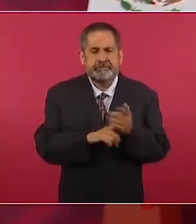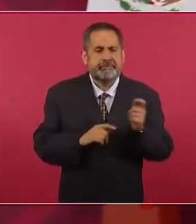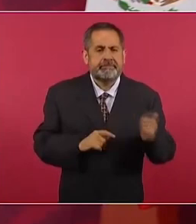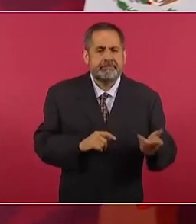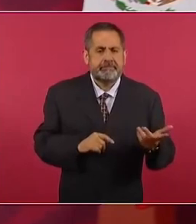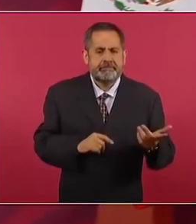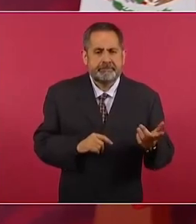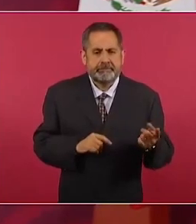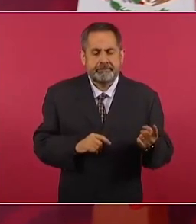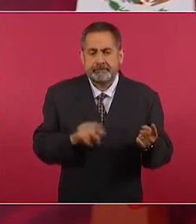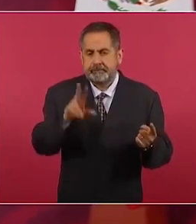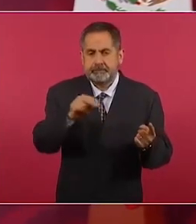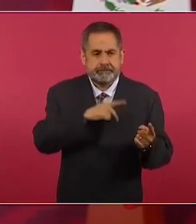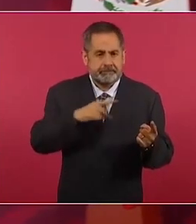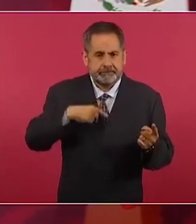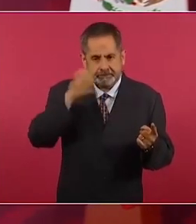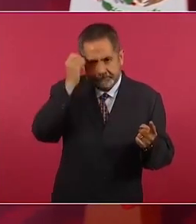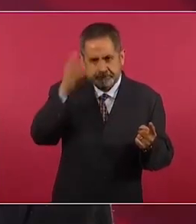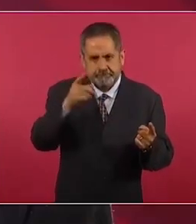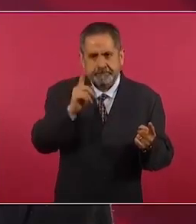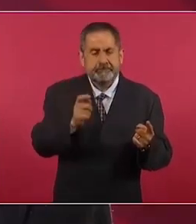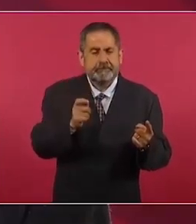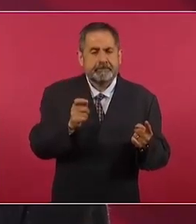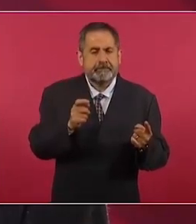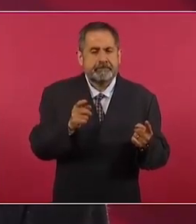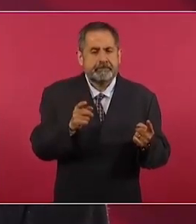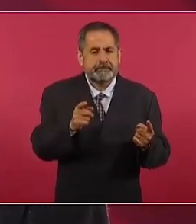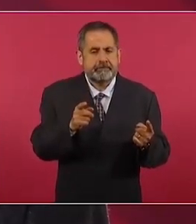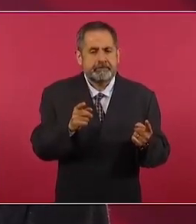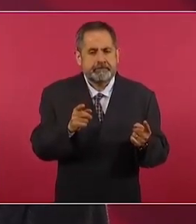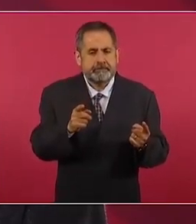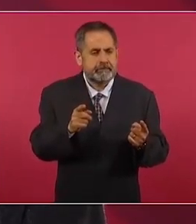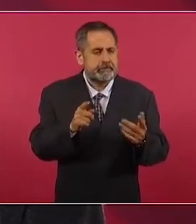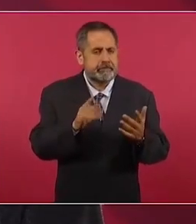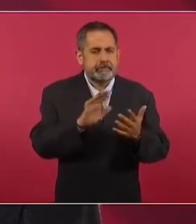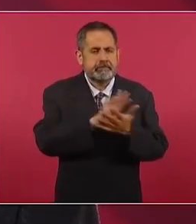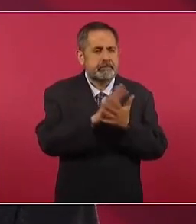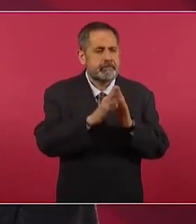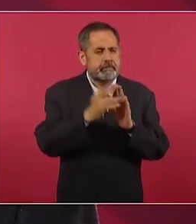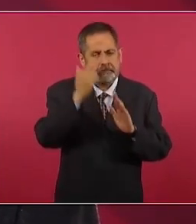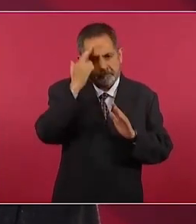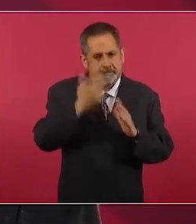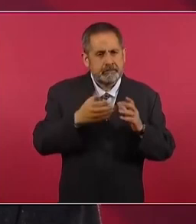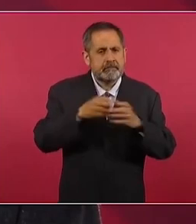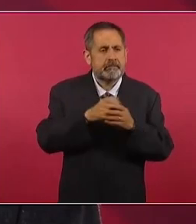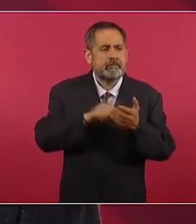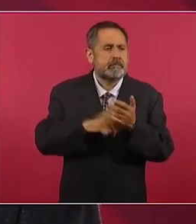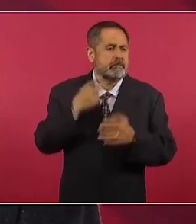no se olvide, delincuentes de cuello blanco.